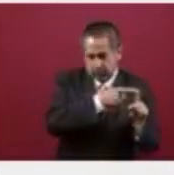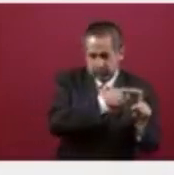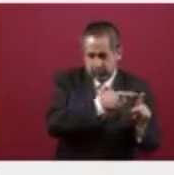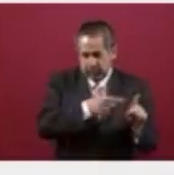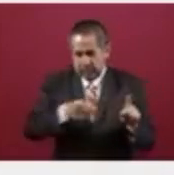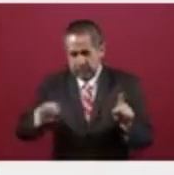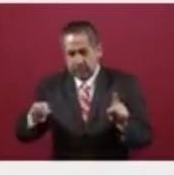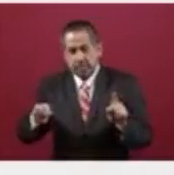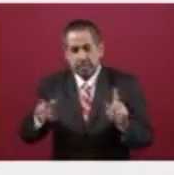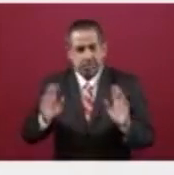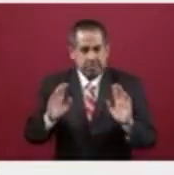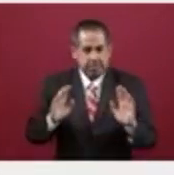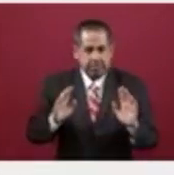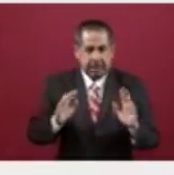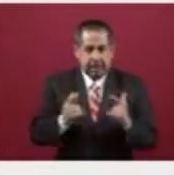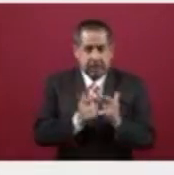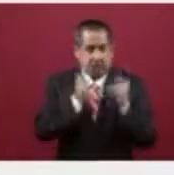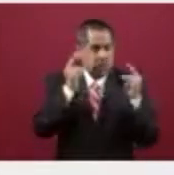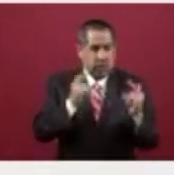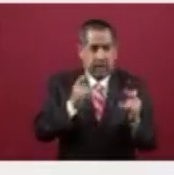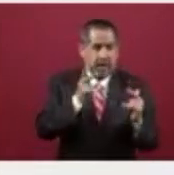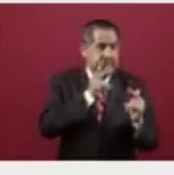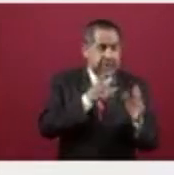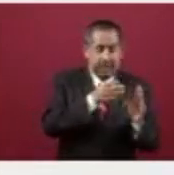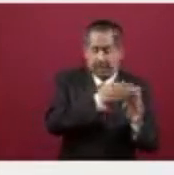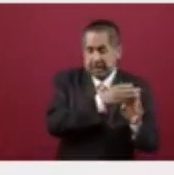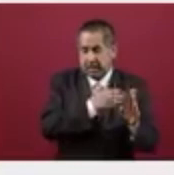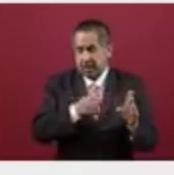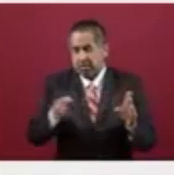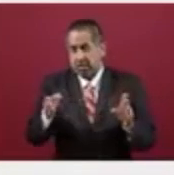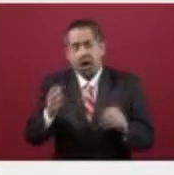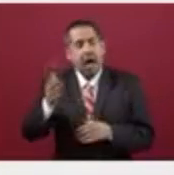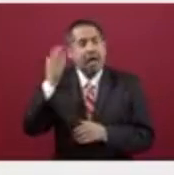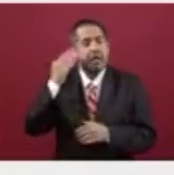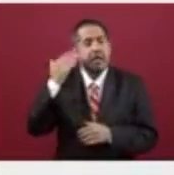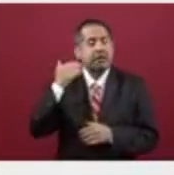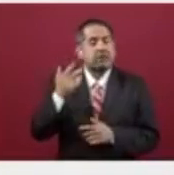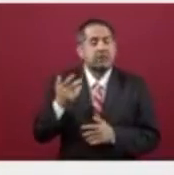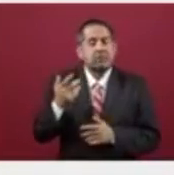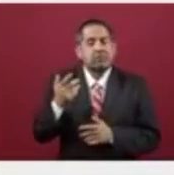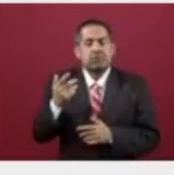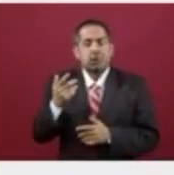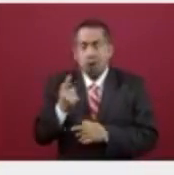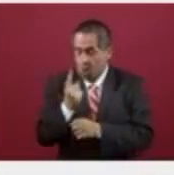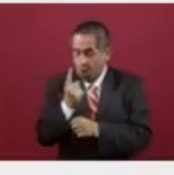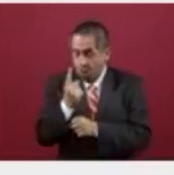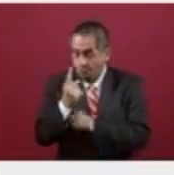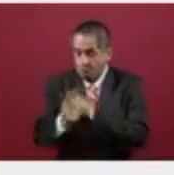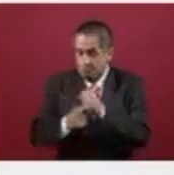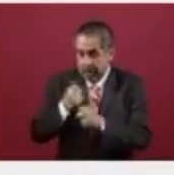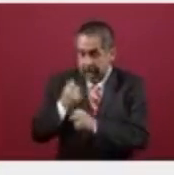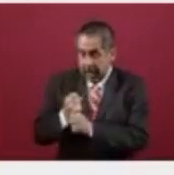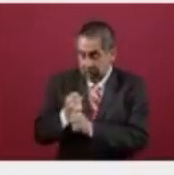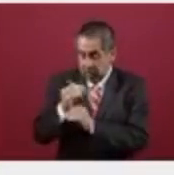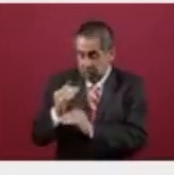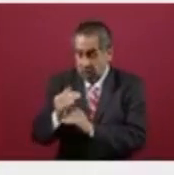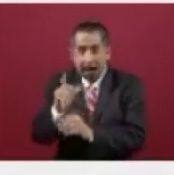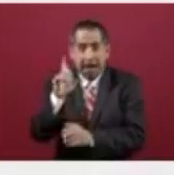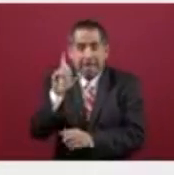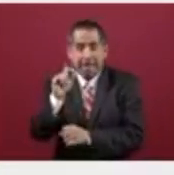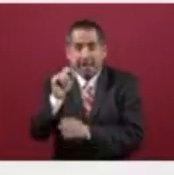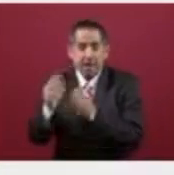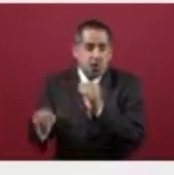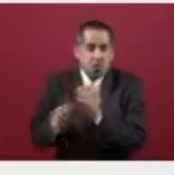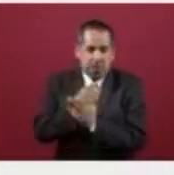en toda la historia de Petróleos Mexicanos, nunca se habían desarrollado en un año 20 campos nuevos.